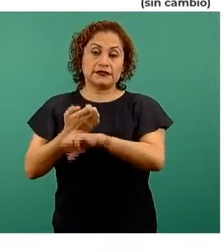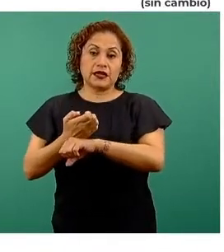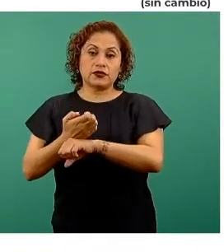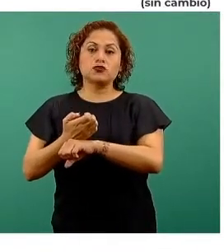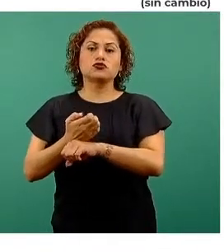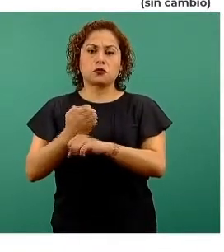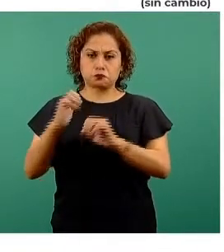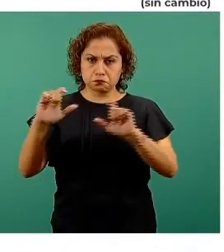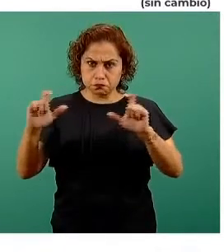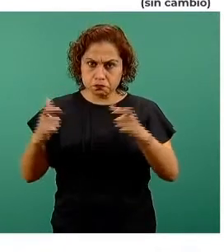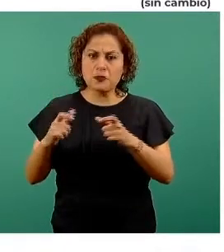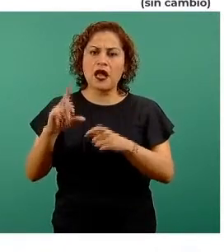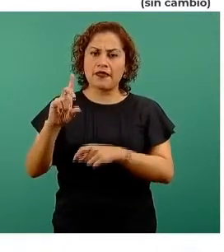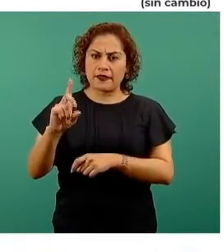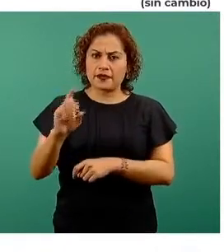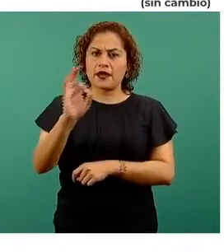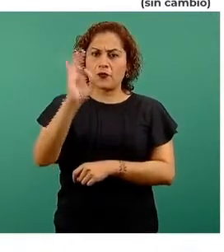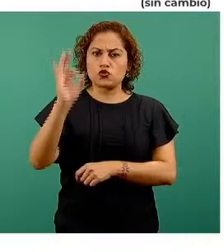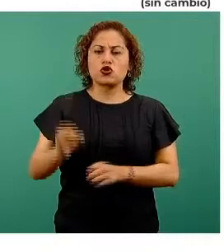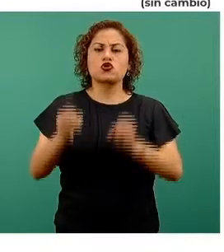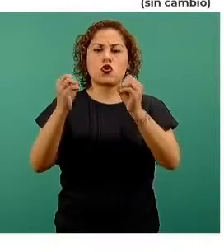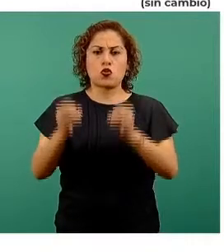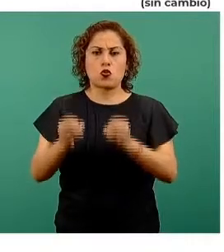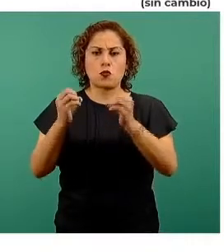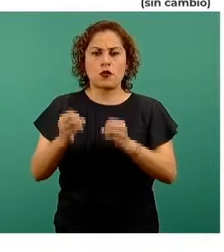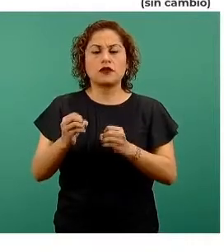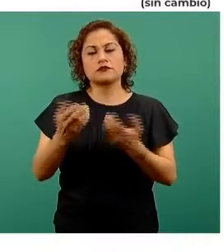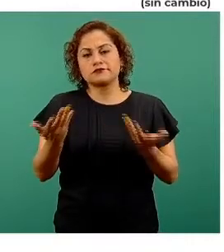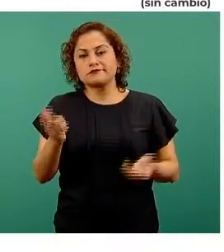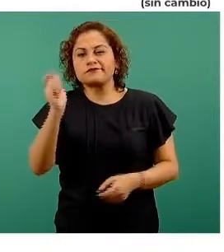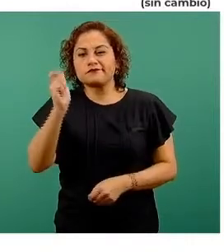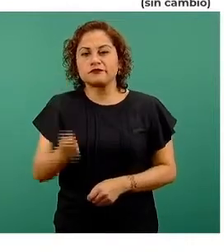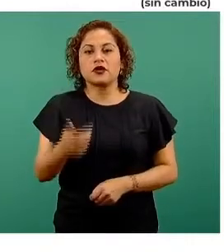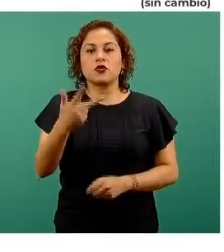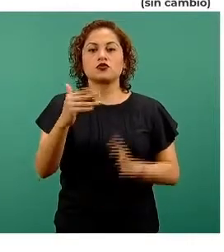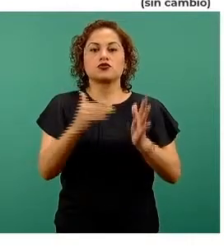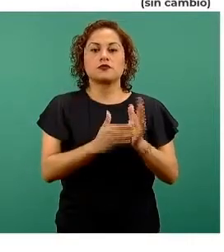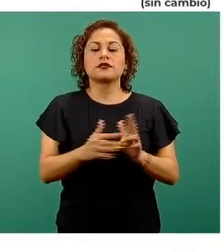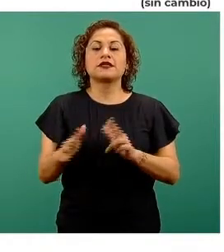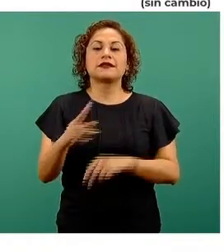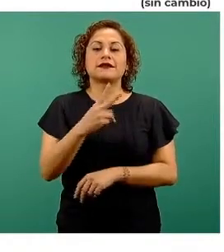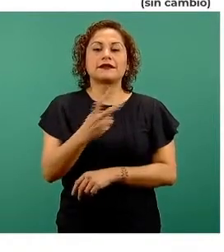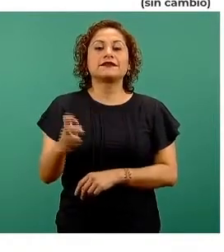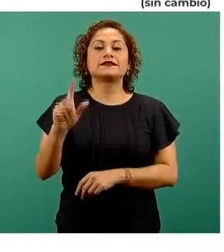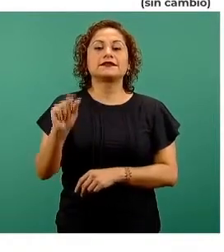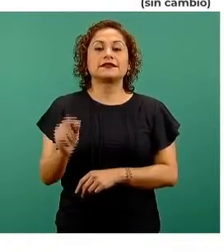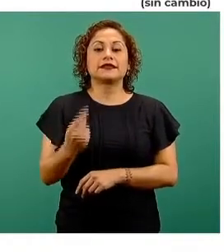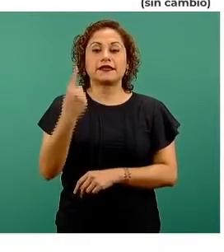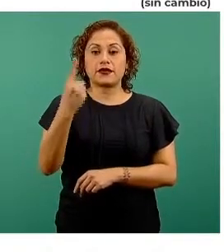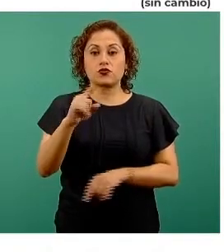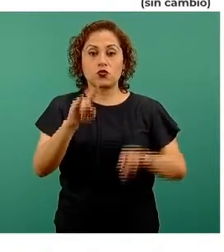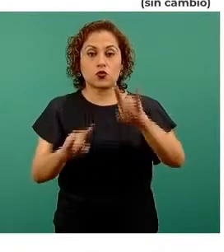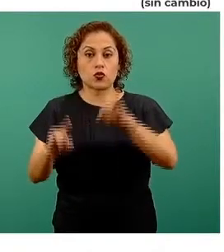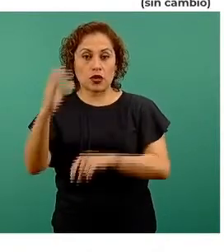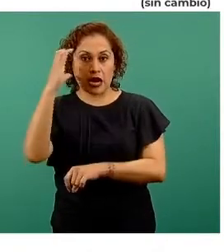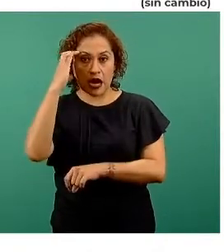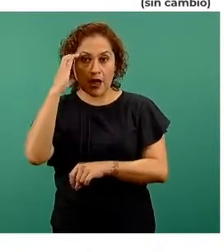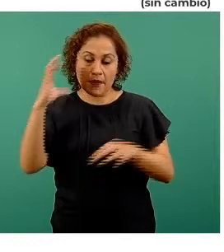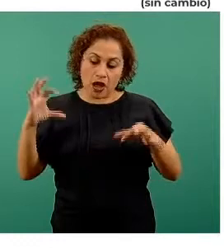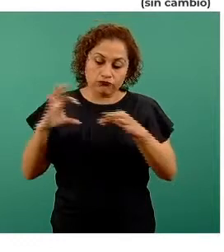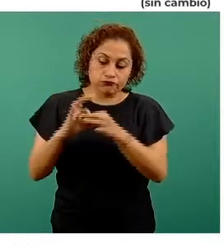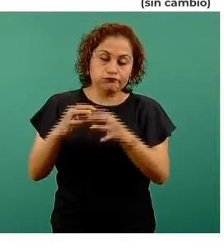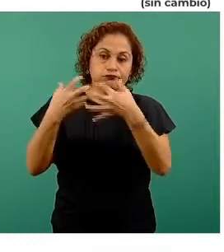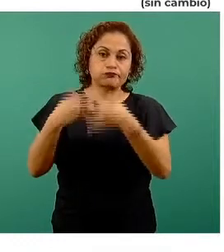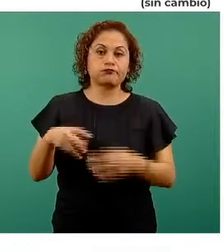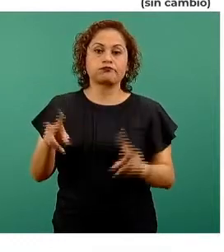del 30%, lo cual nos deja una disponibilidad de 8.371 camas con ventilador en todo el país,